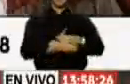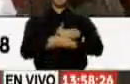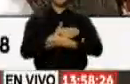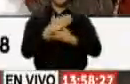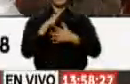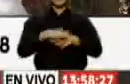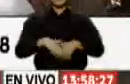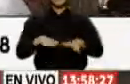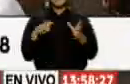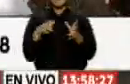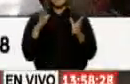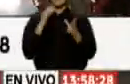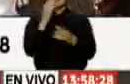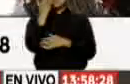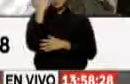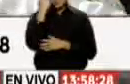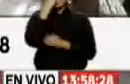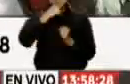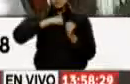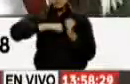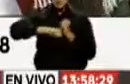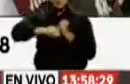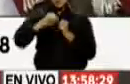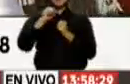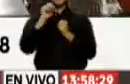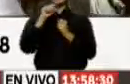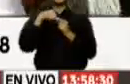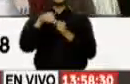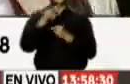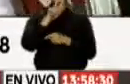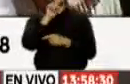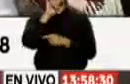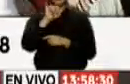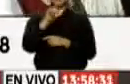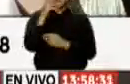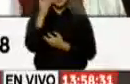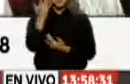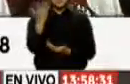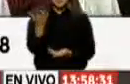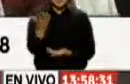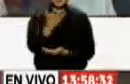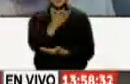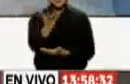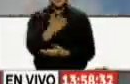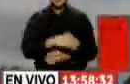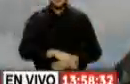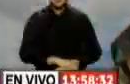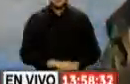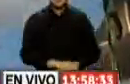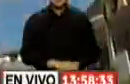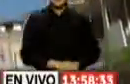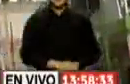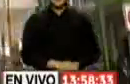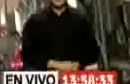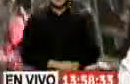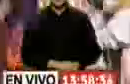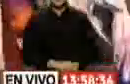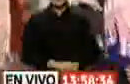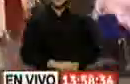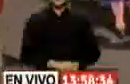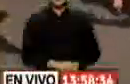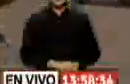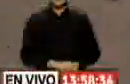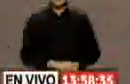Les invito al paseo procesional de Chagra este 21 de julio. Les esperamos, no falten. César